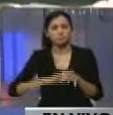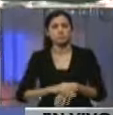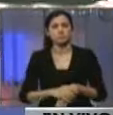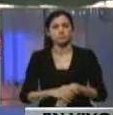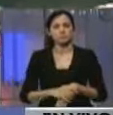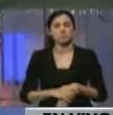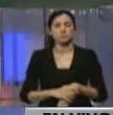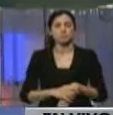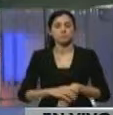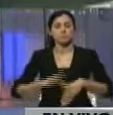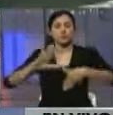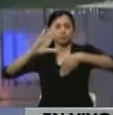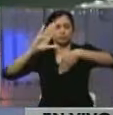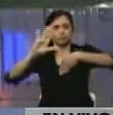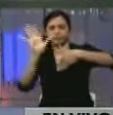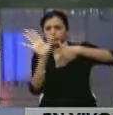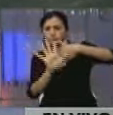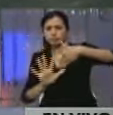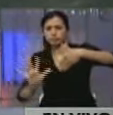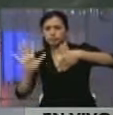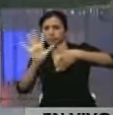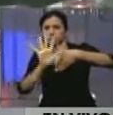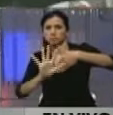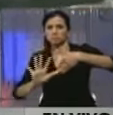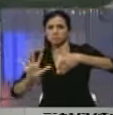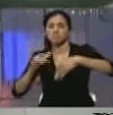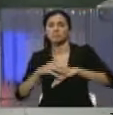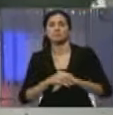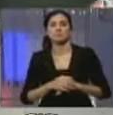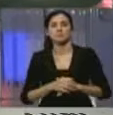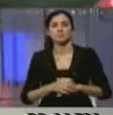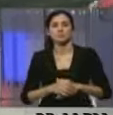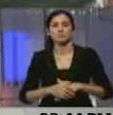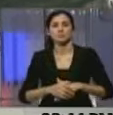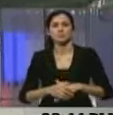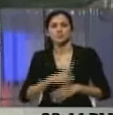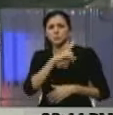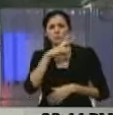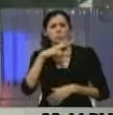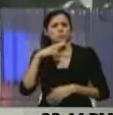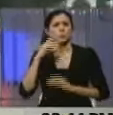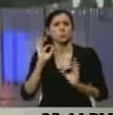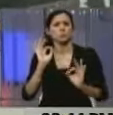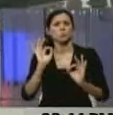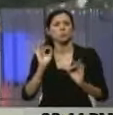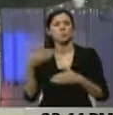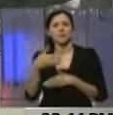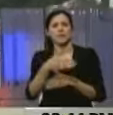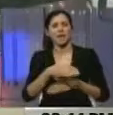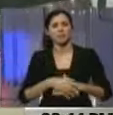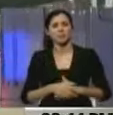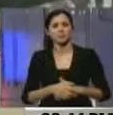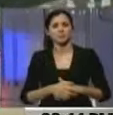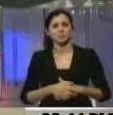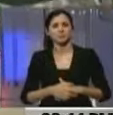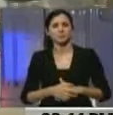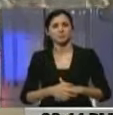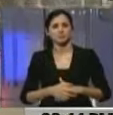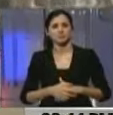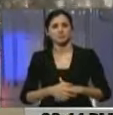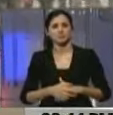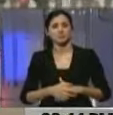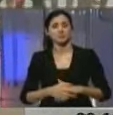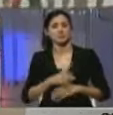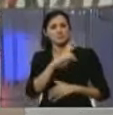Oriental, perdón. Lejos, van, mira, están las imágenes. Sabroso ese atún, caballero. Sabroso, bueno.